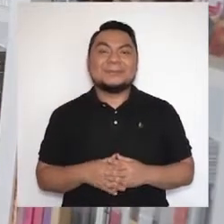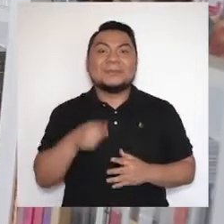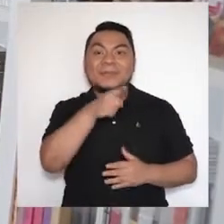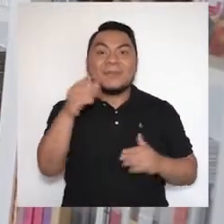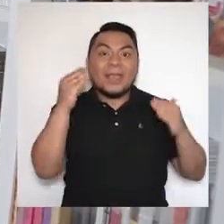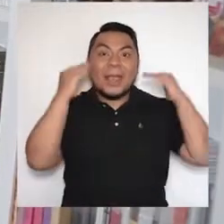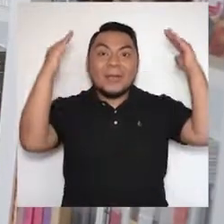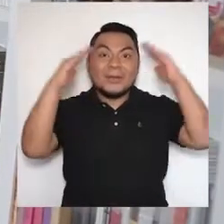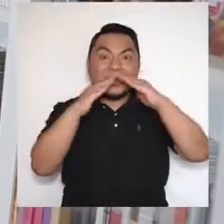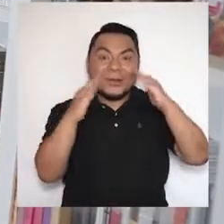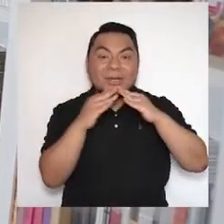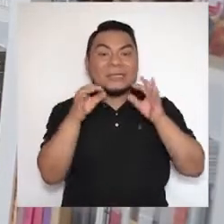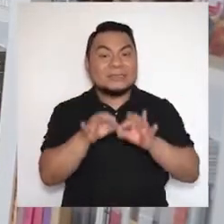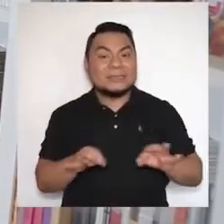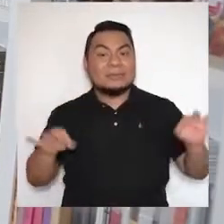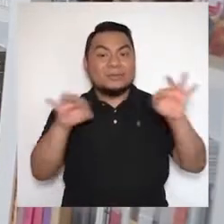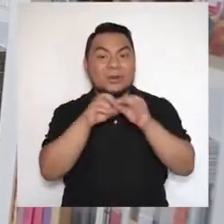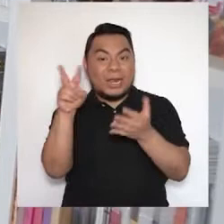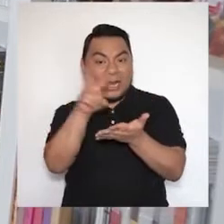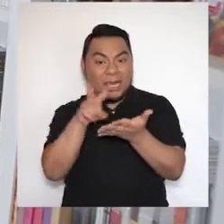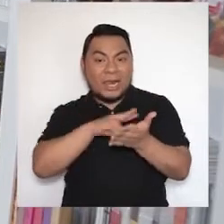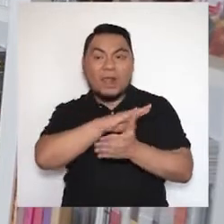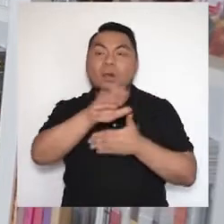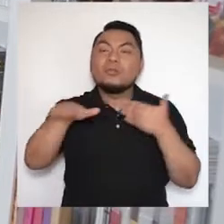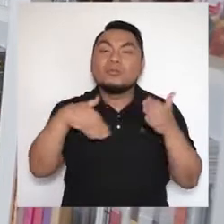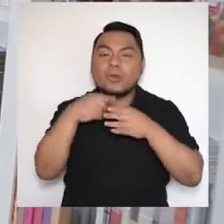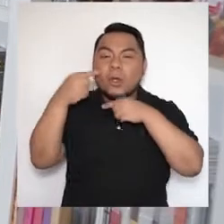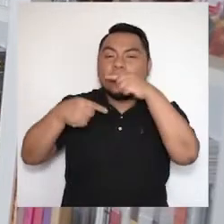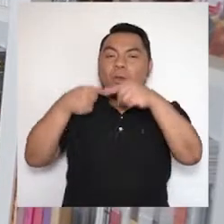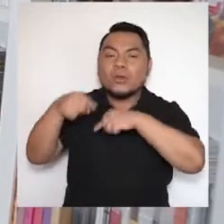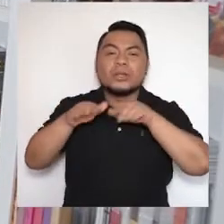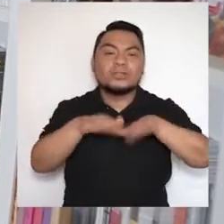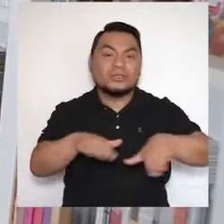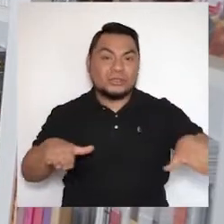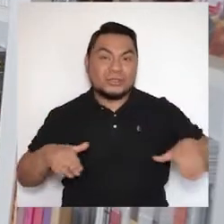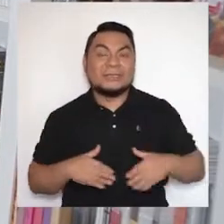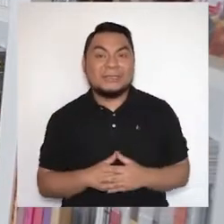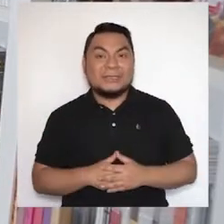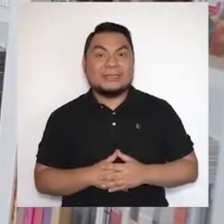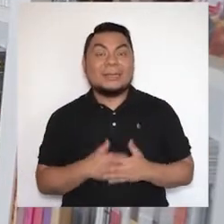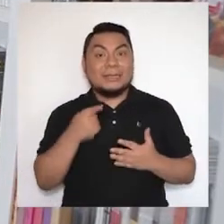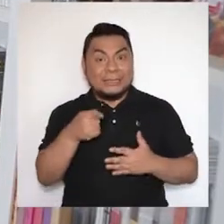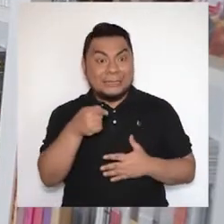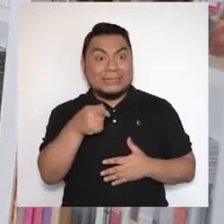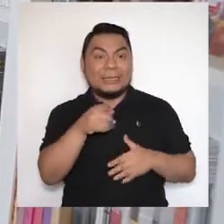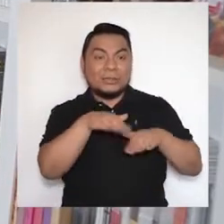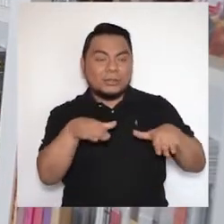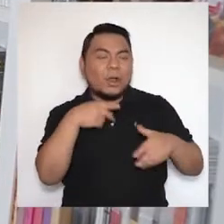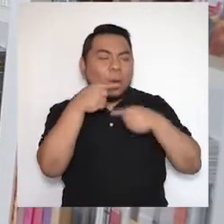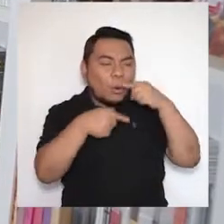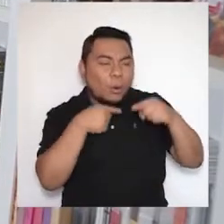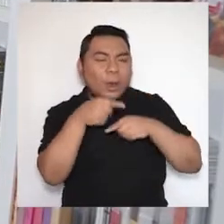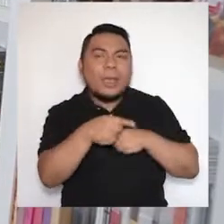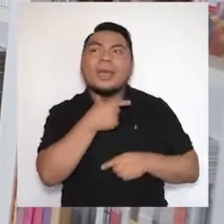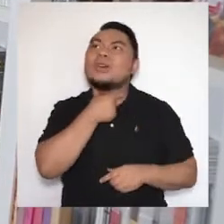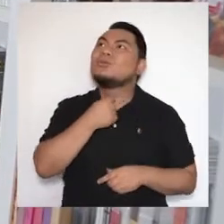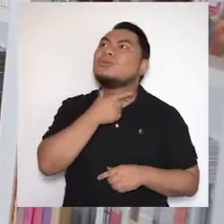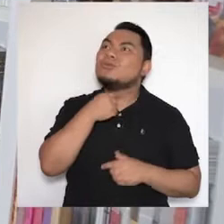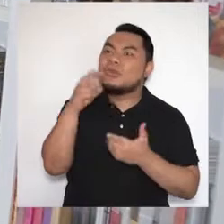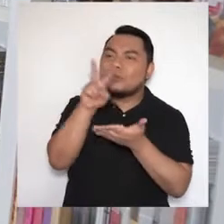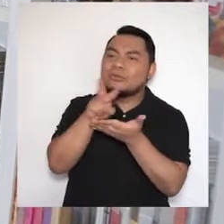Adultos en casa, es importante leerles todos los días a las niñas y niños. Así les generamos interés por la